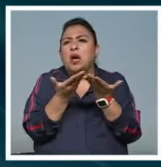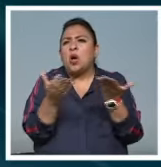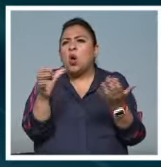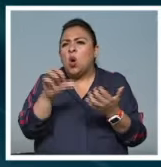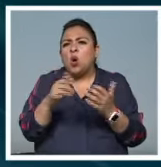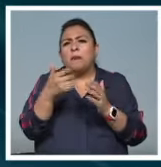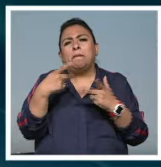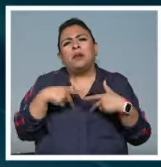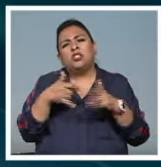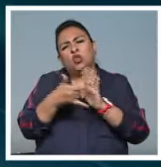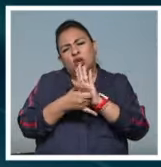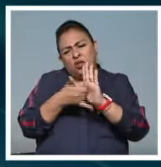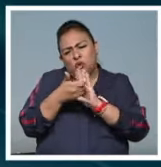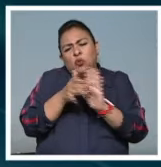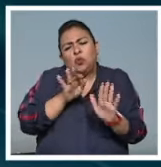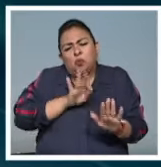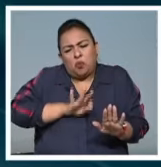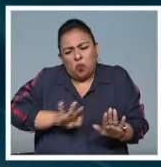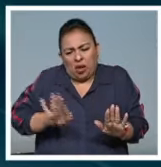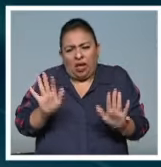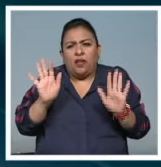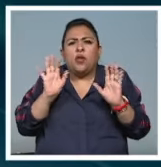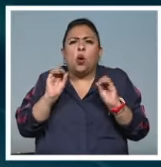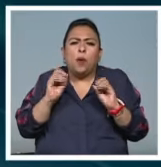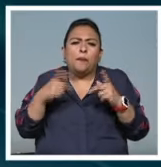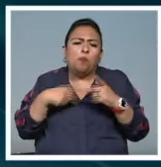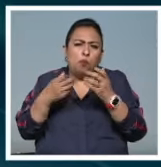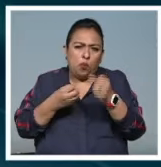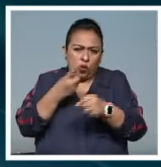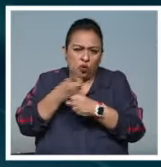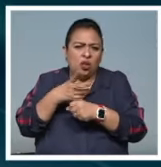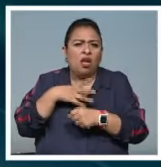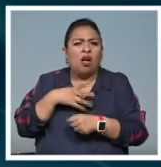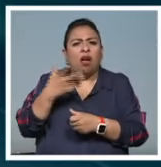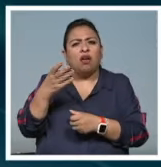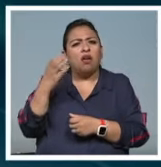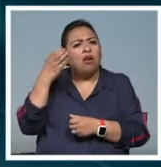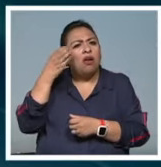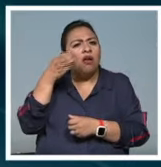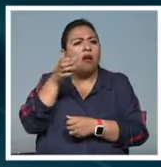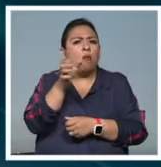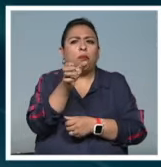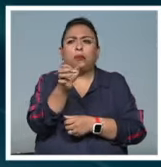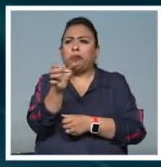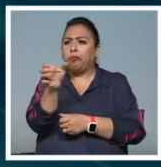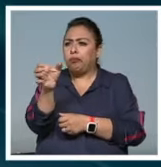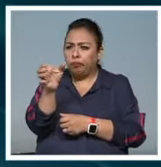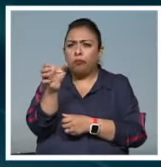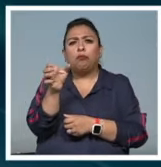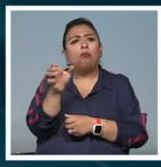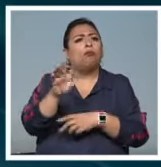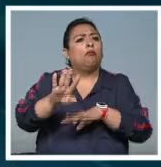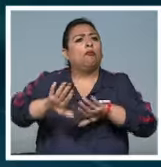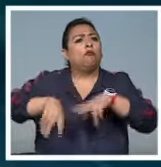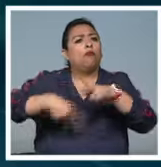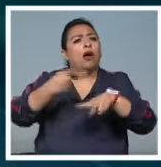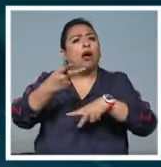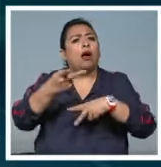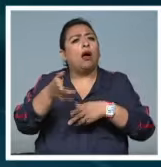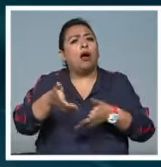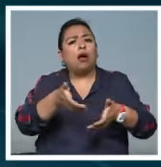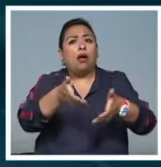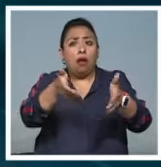uh-huh, youtubers, ¿no? Ah, claro. Y gente que tiene la oportunidad de tener una cámara, porque tenemos teléfonos inteligentes, recorrer las calles y hacer